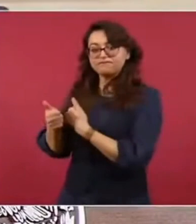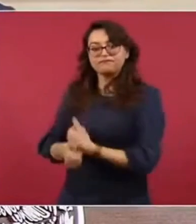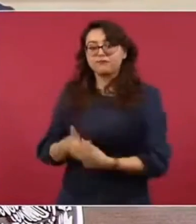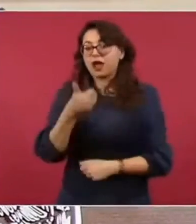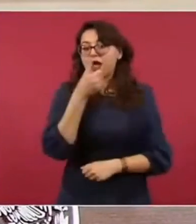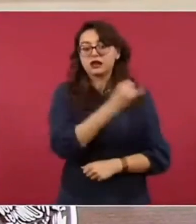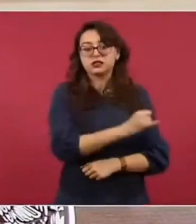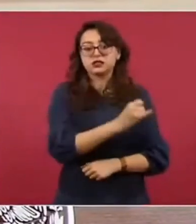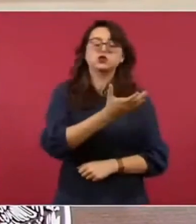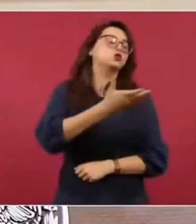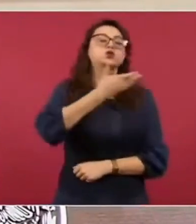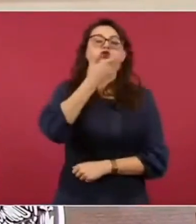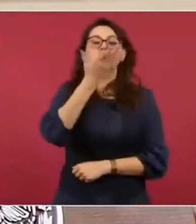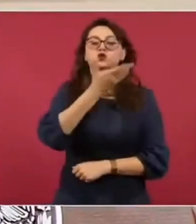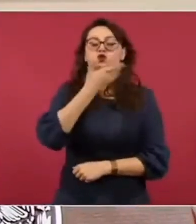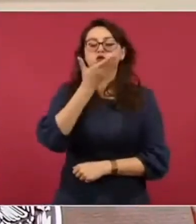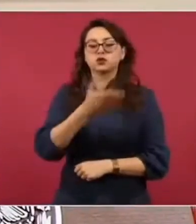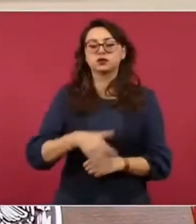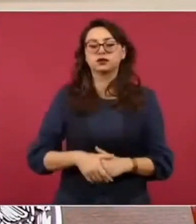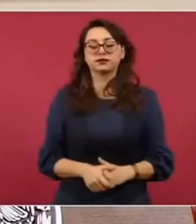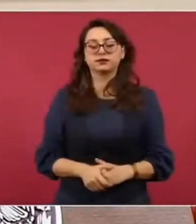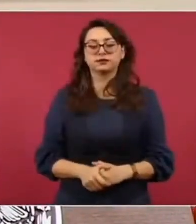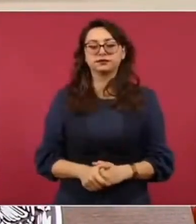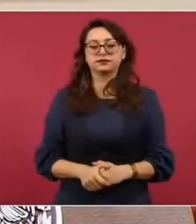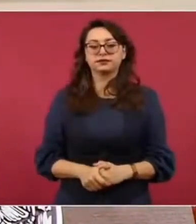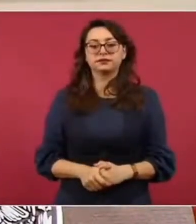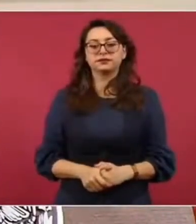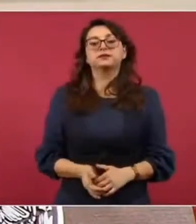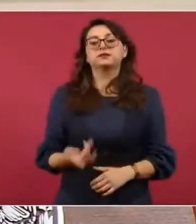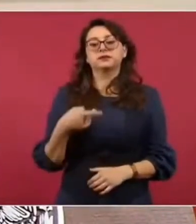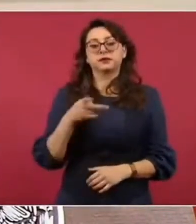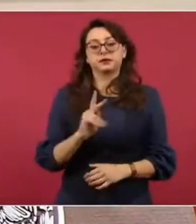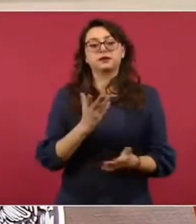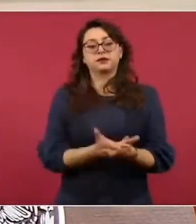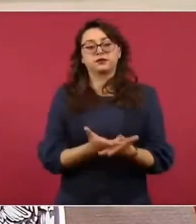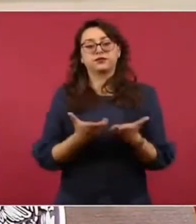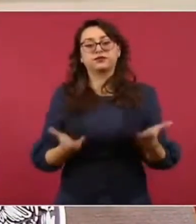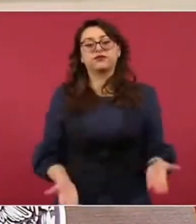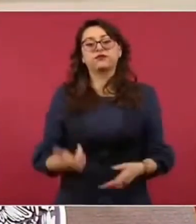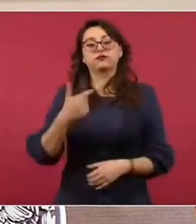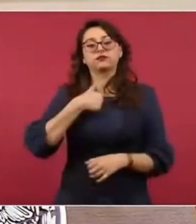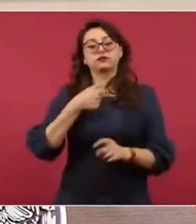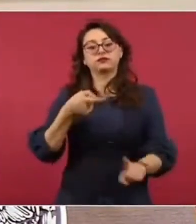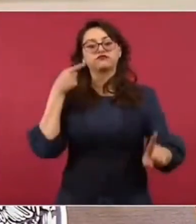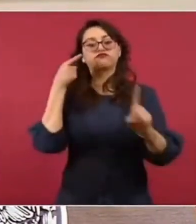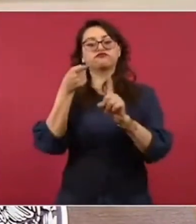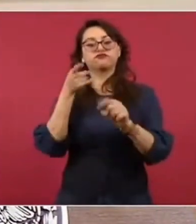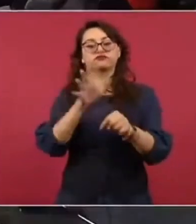Pero el propósito es que no aumente el precio de la luz. Presidente.